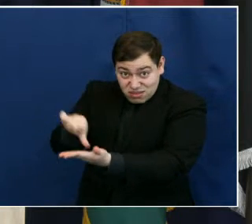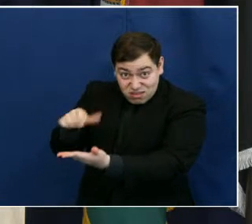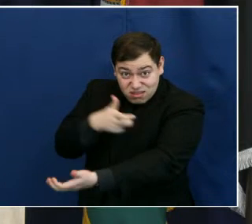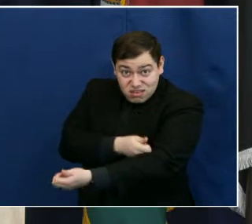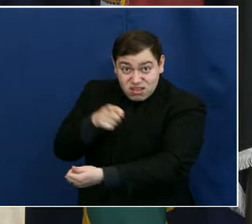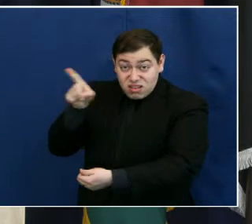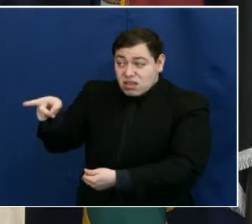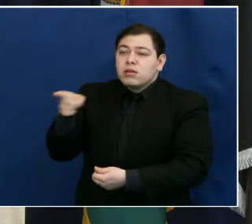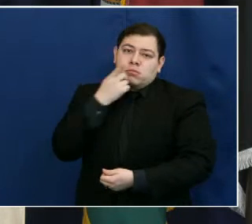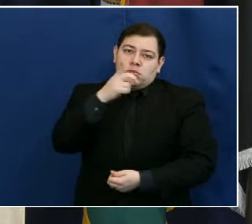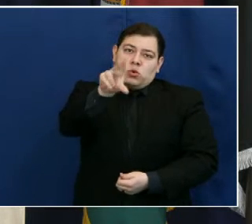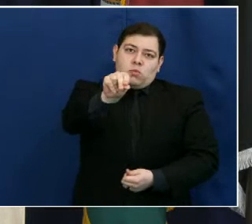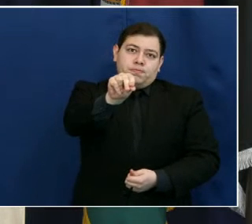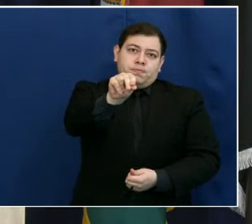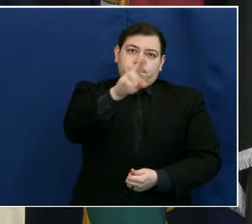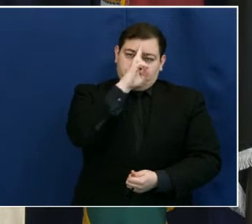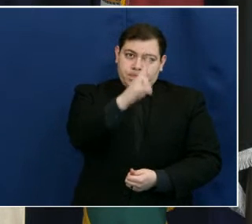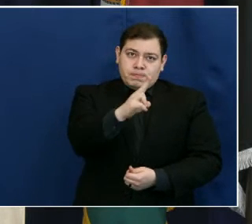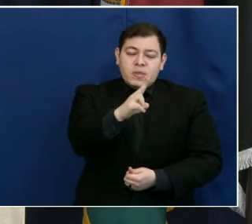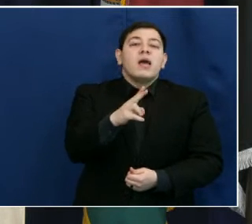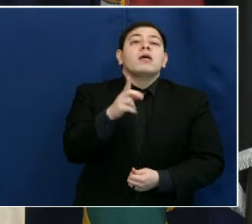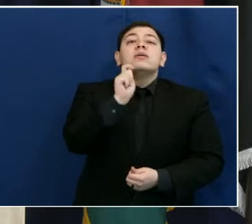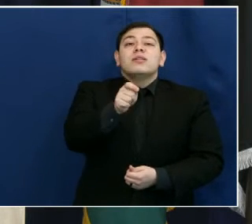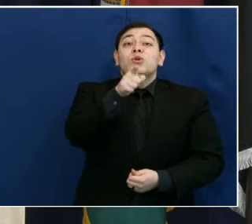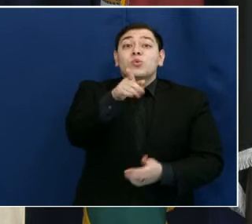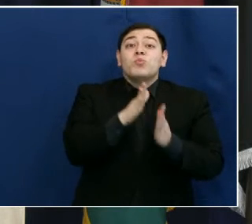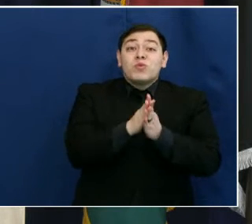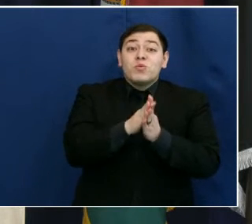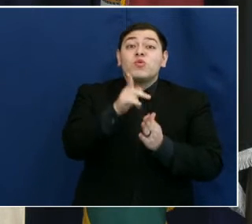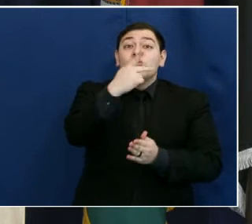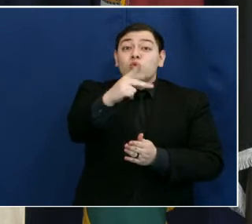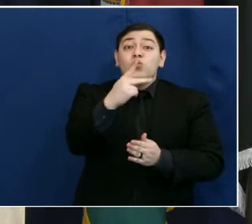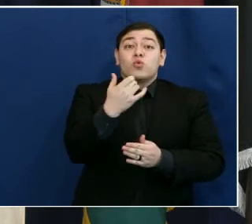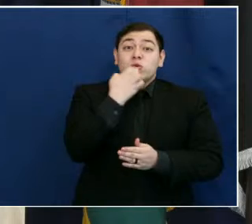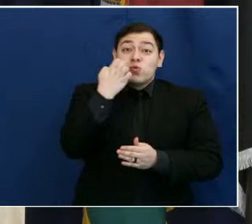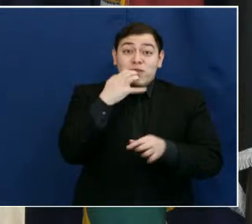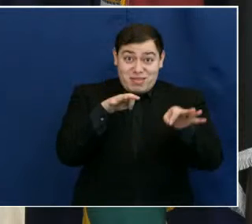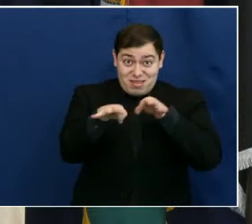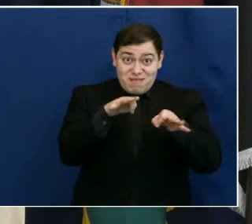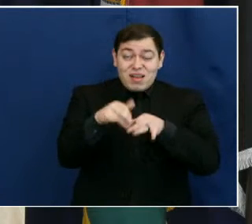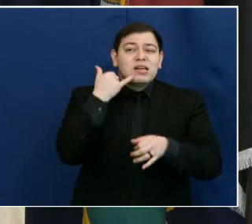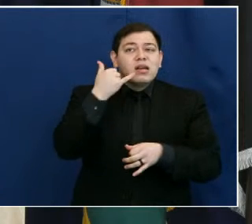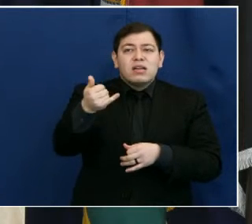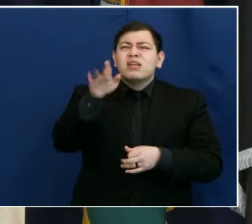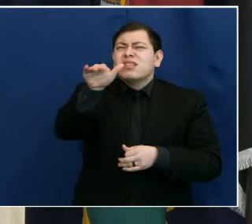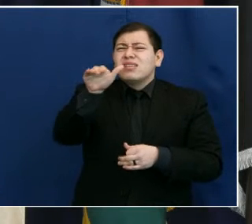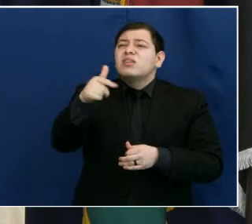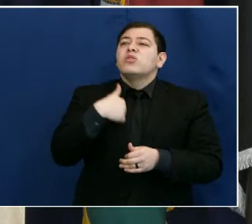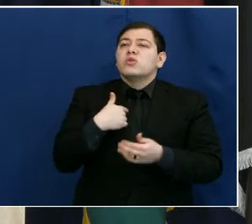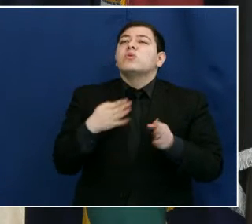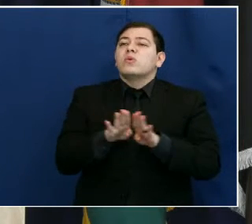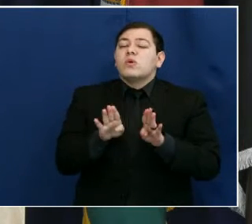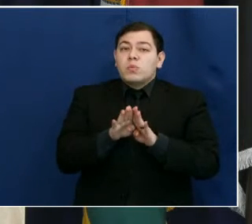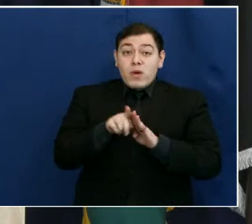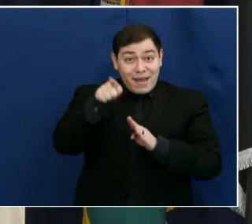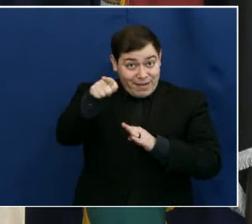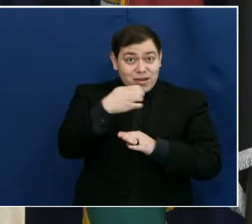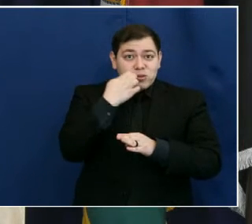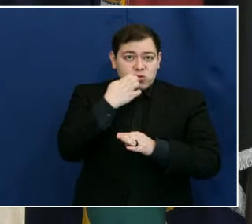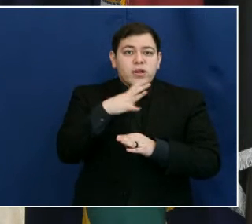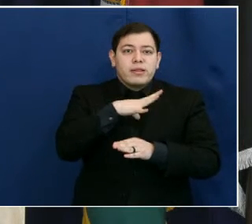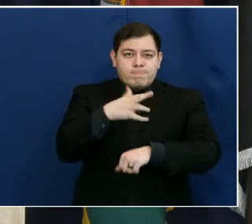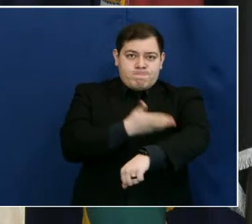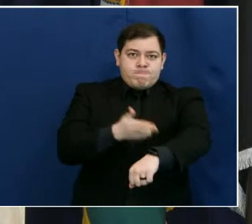más de 52,000 trabajadores en el sector educativo, de la primaria al 12. Si usted es